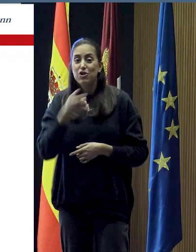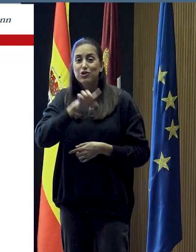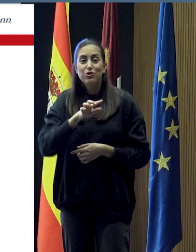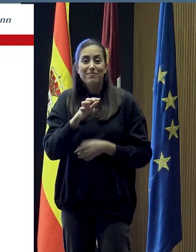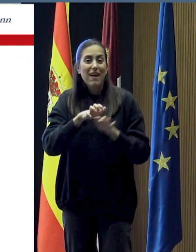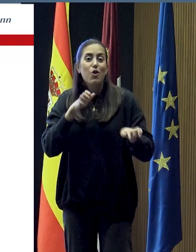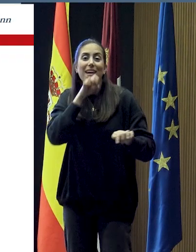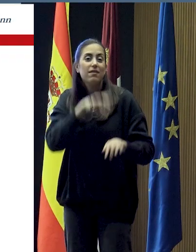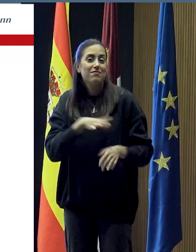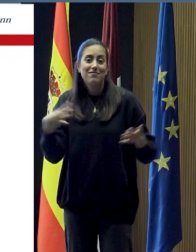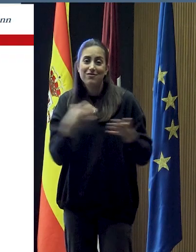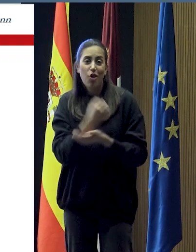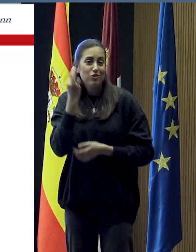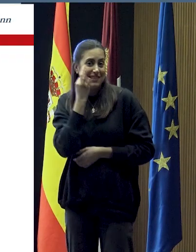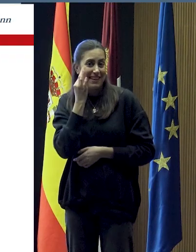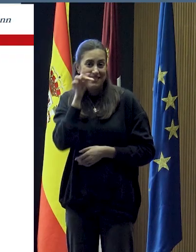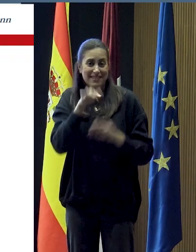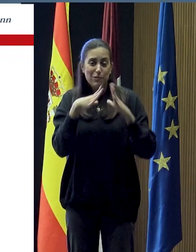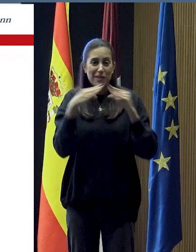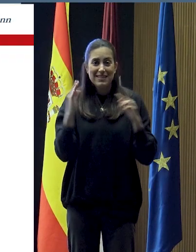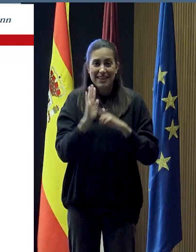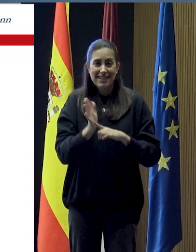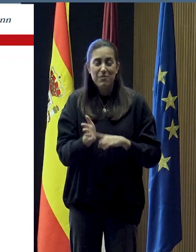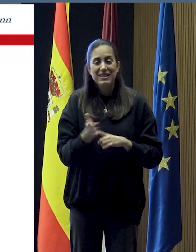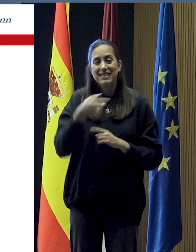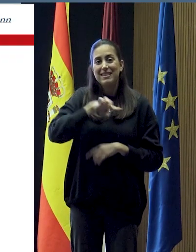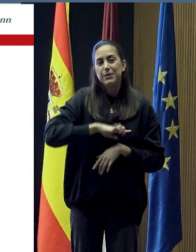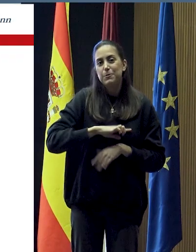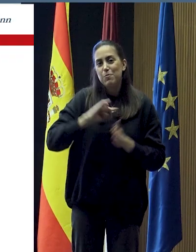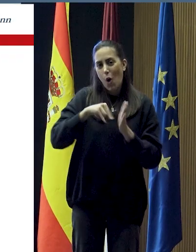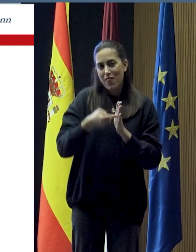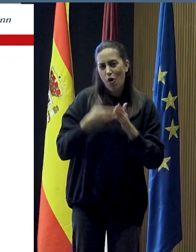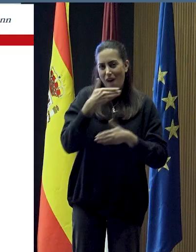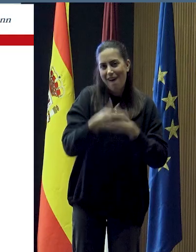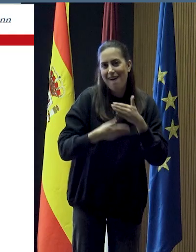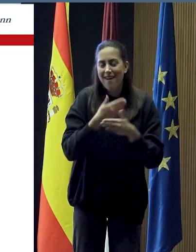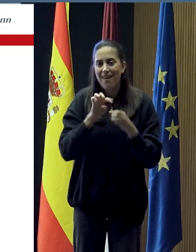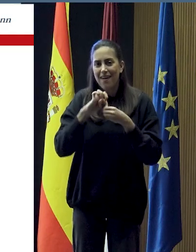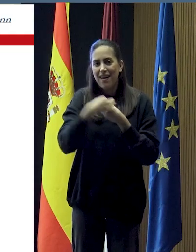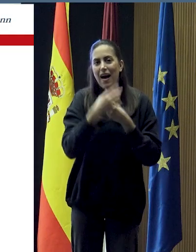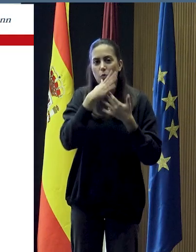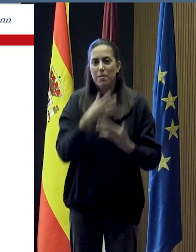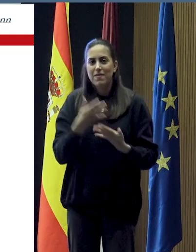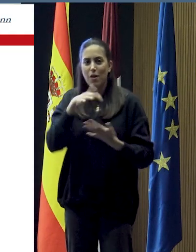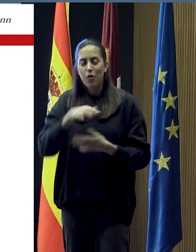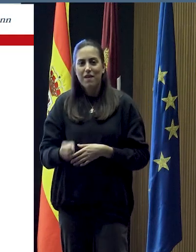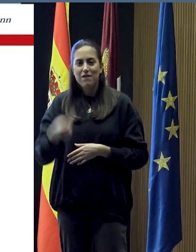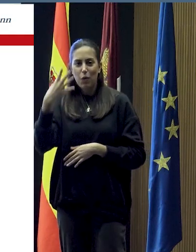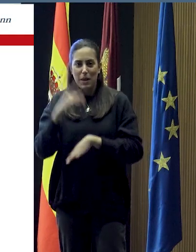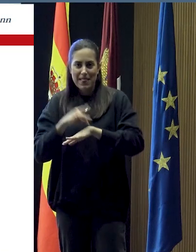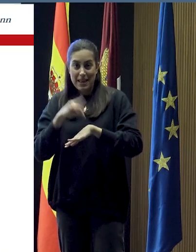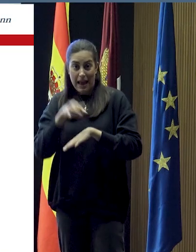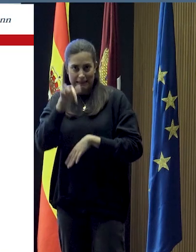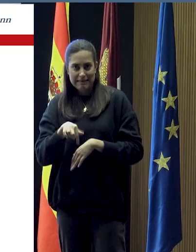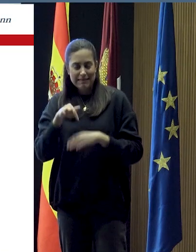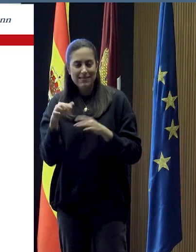cierto, de la UCLM, los que estamos todavía llevando adelante el proyecto aquí en la Facultad de Medicina. Y lo que estamos